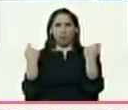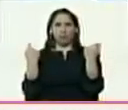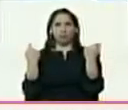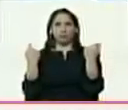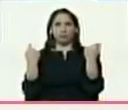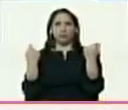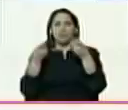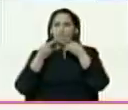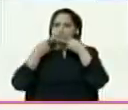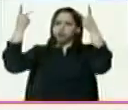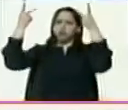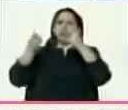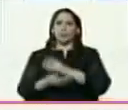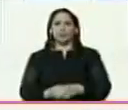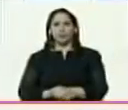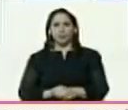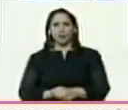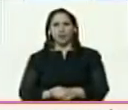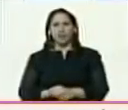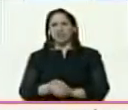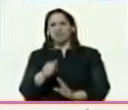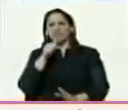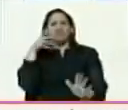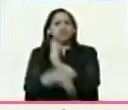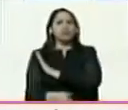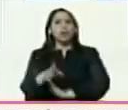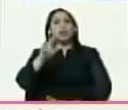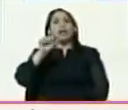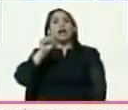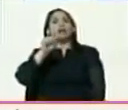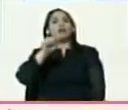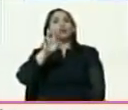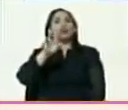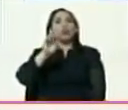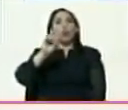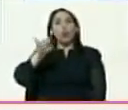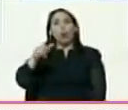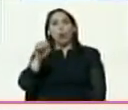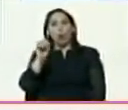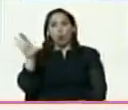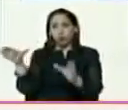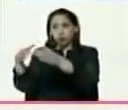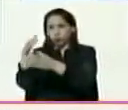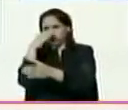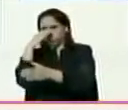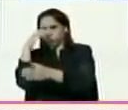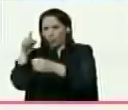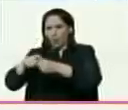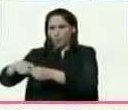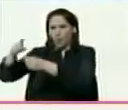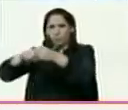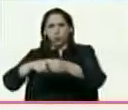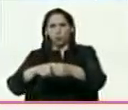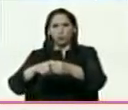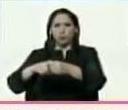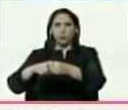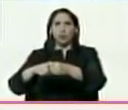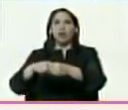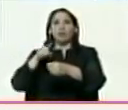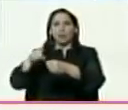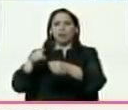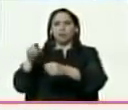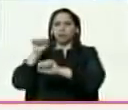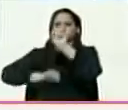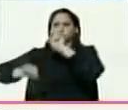difundida es los rastrojos son una banda criminal conformada por disidentes de las autodefensas